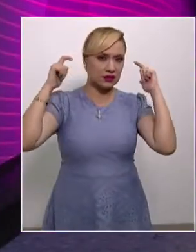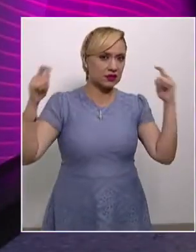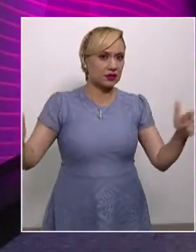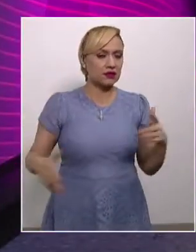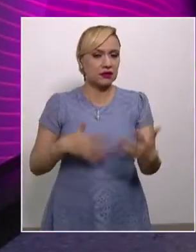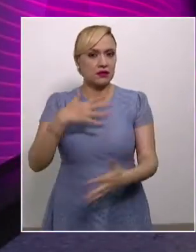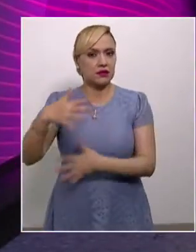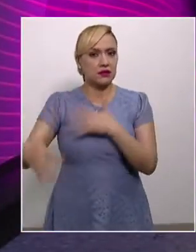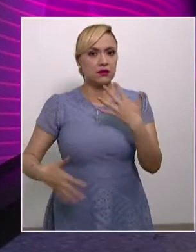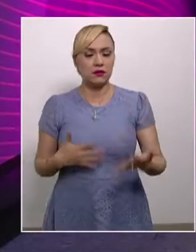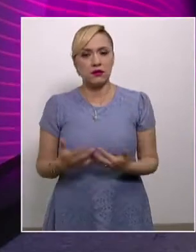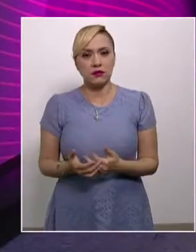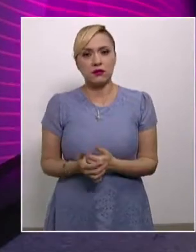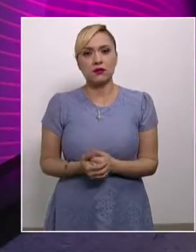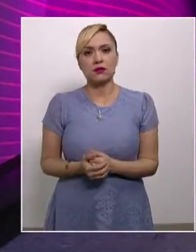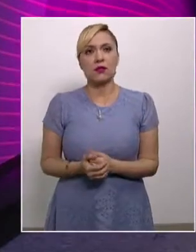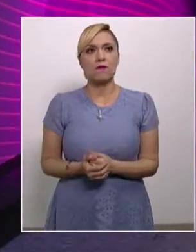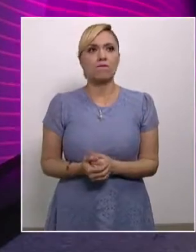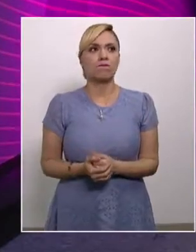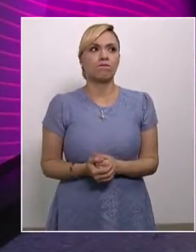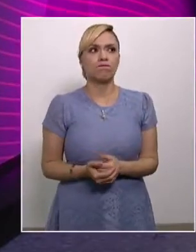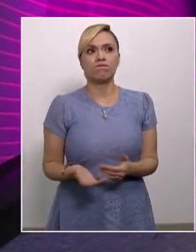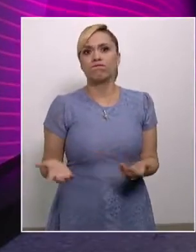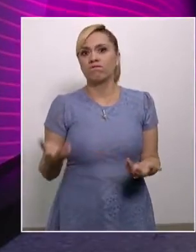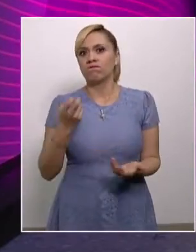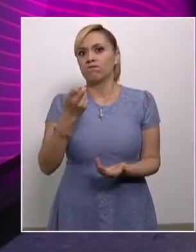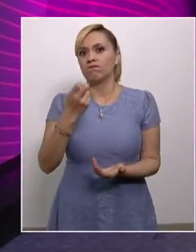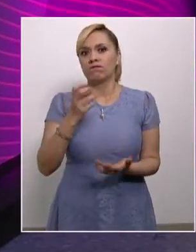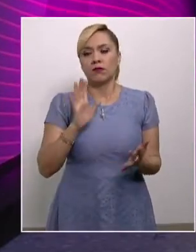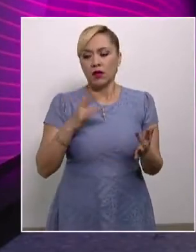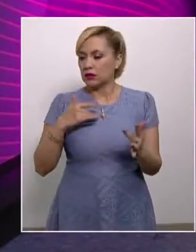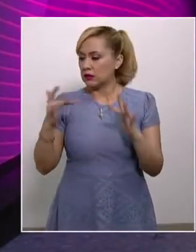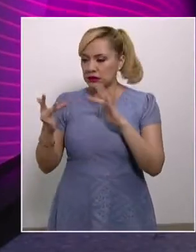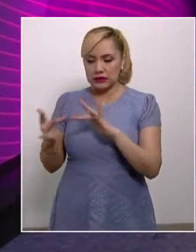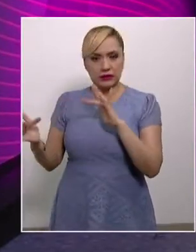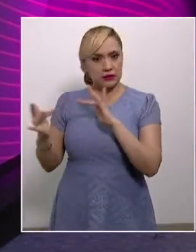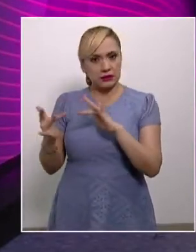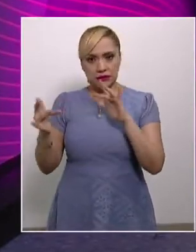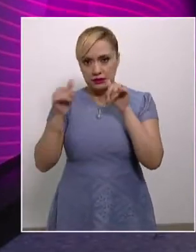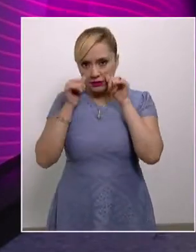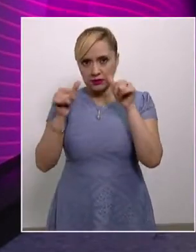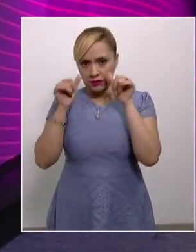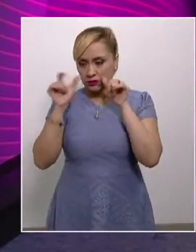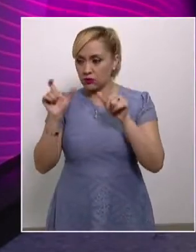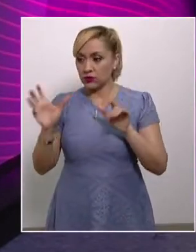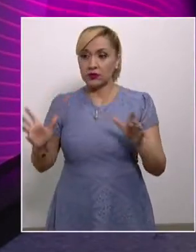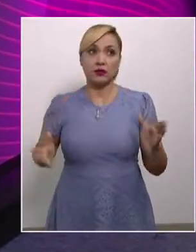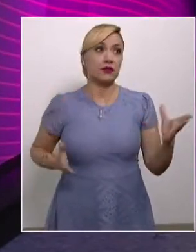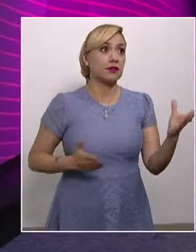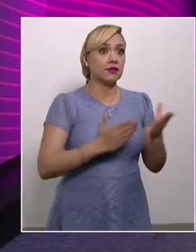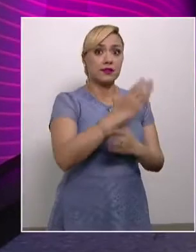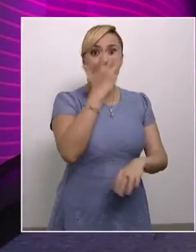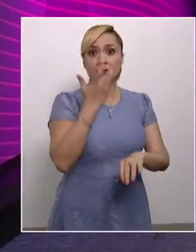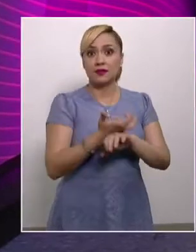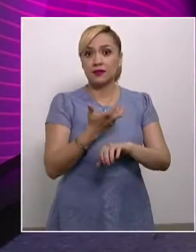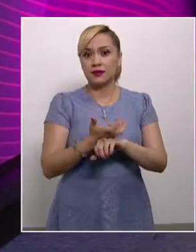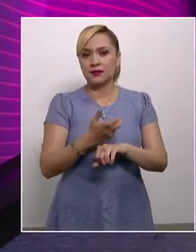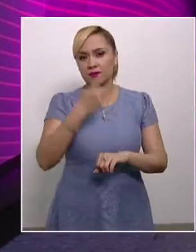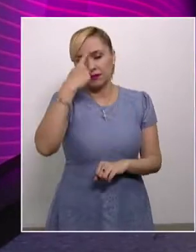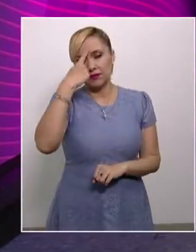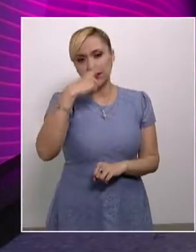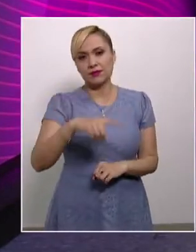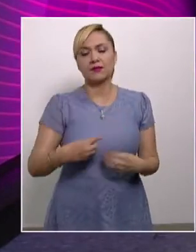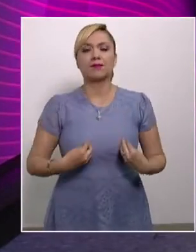violencia y estamos en contacto con ellos también cuando logran estar en Estados Unidos buscando también